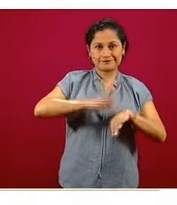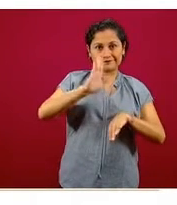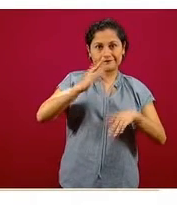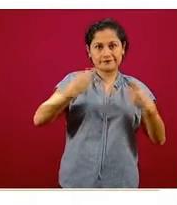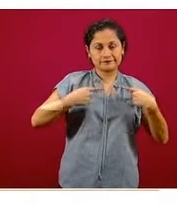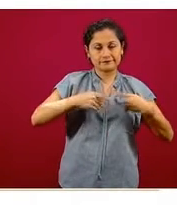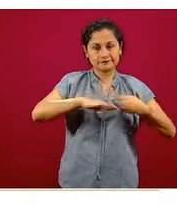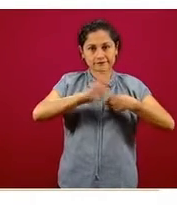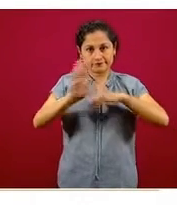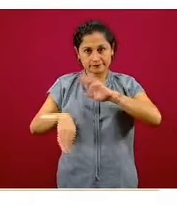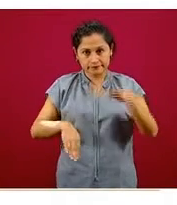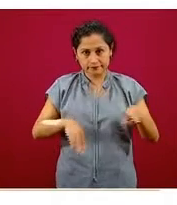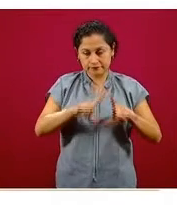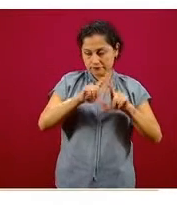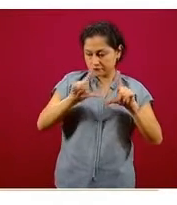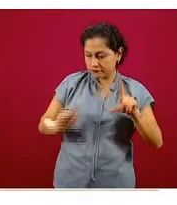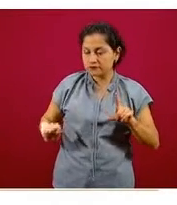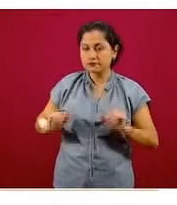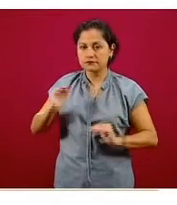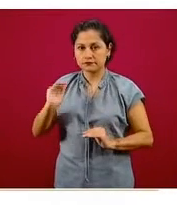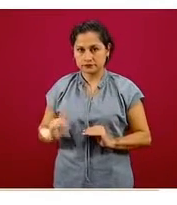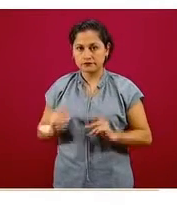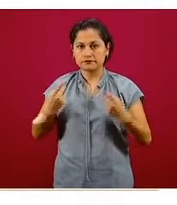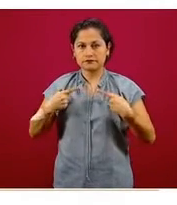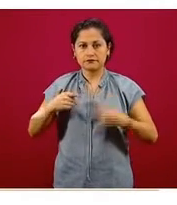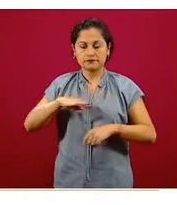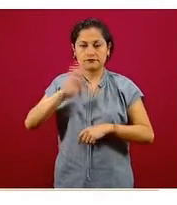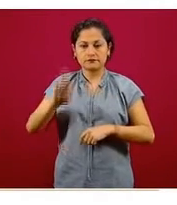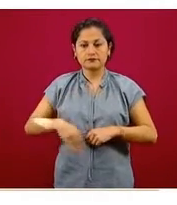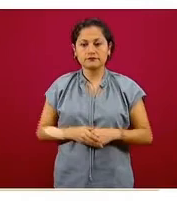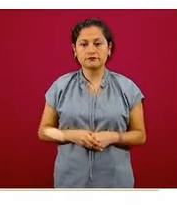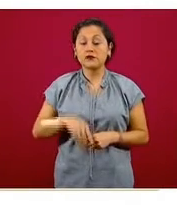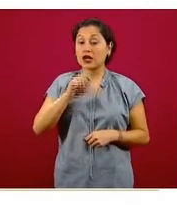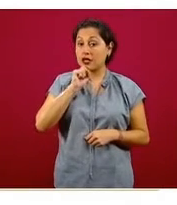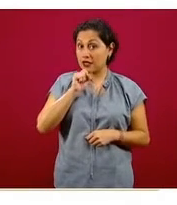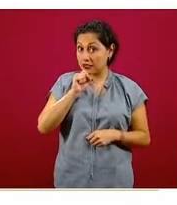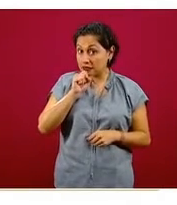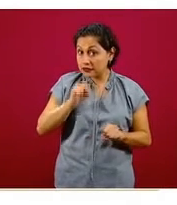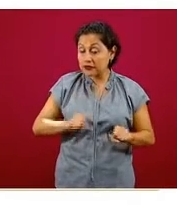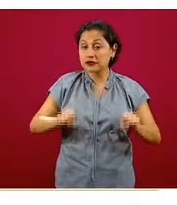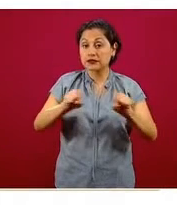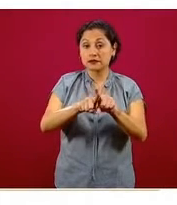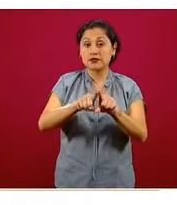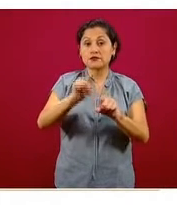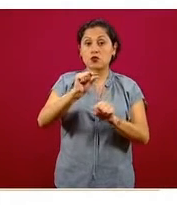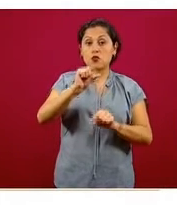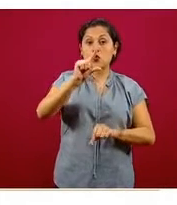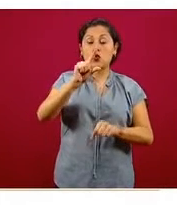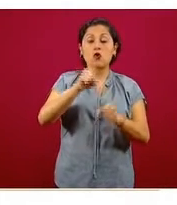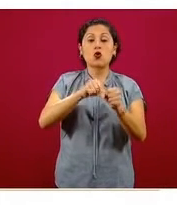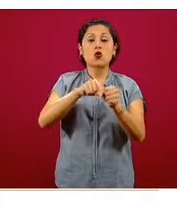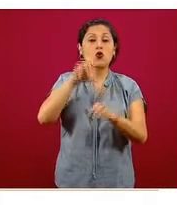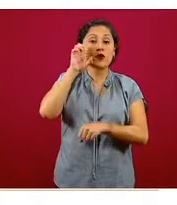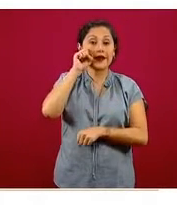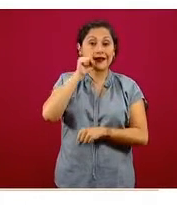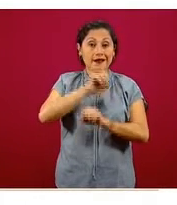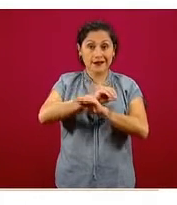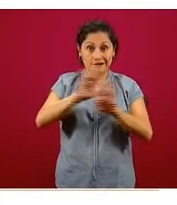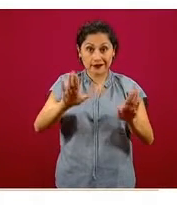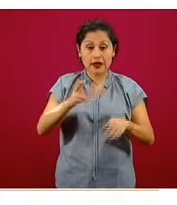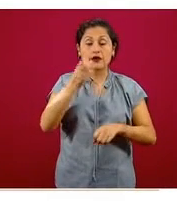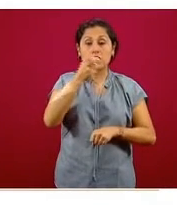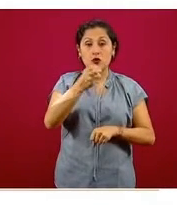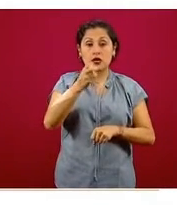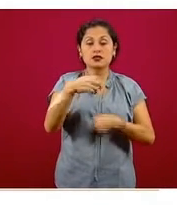también la expectativa en el color naranja claro de dónde vamos a tener todavía incremento en el número de defunciones